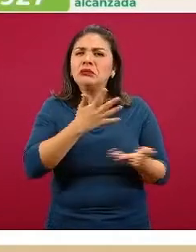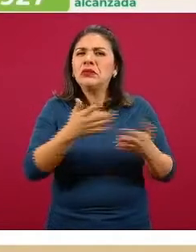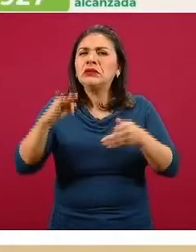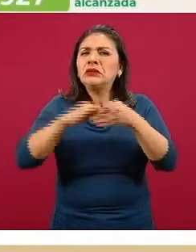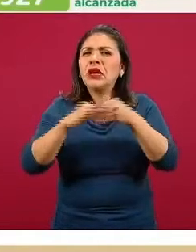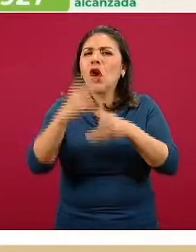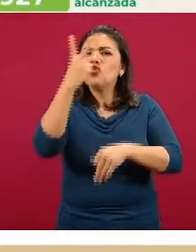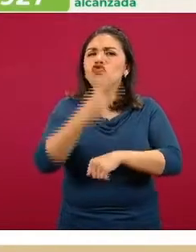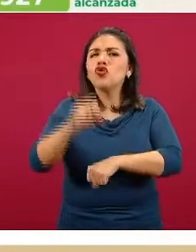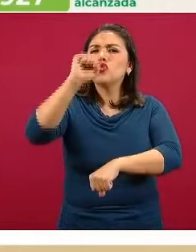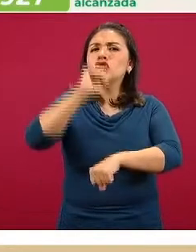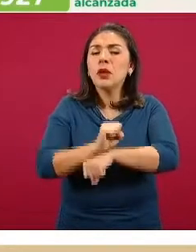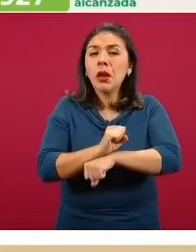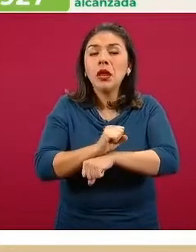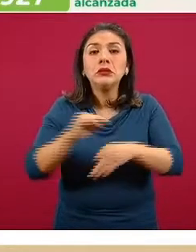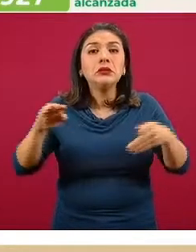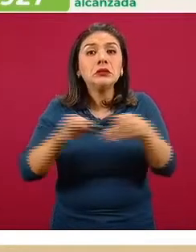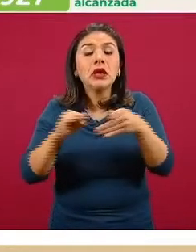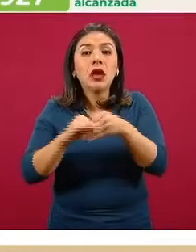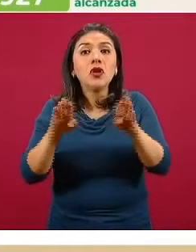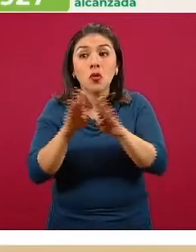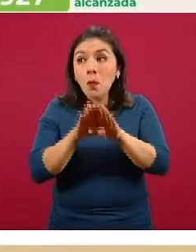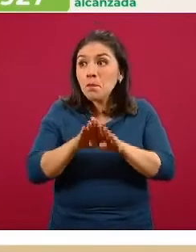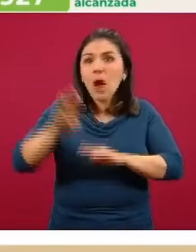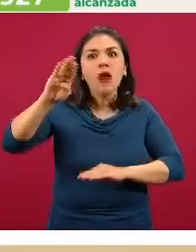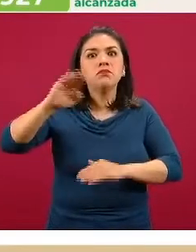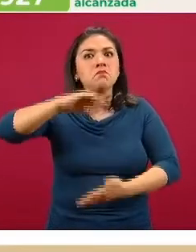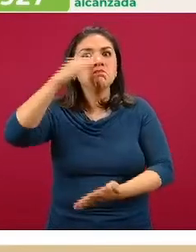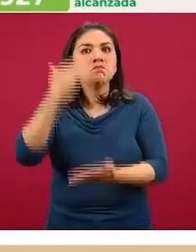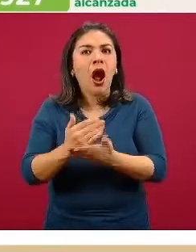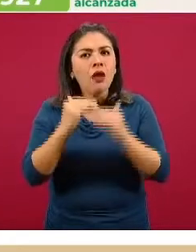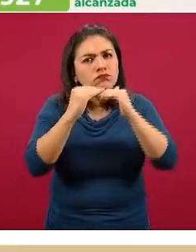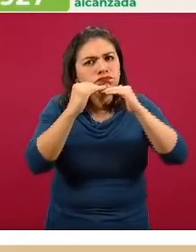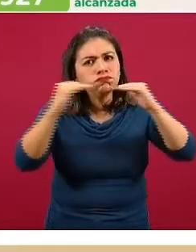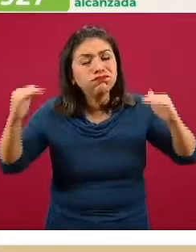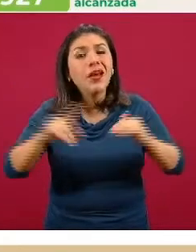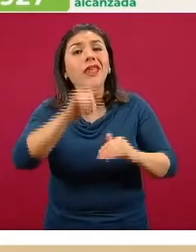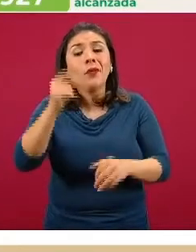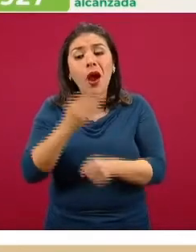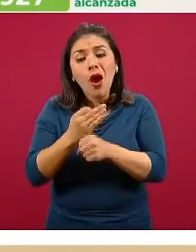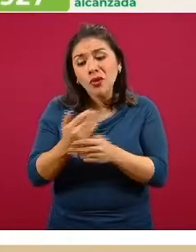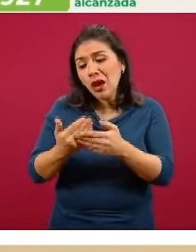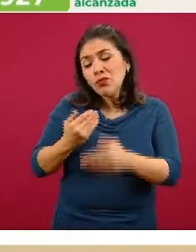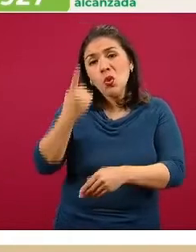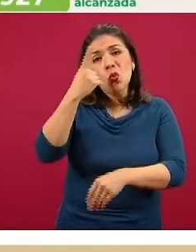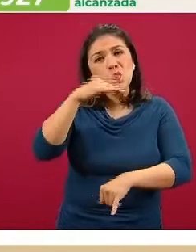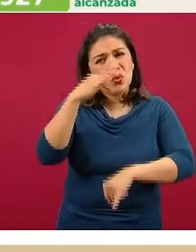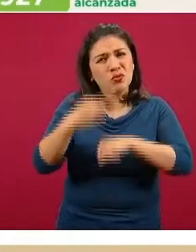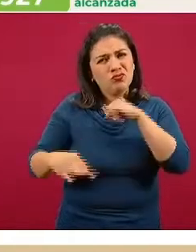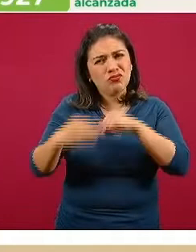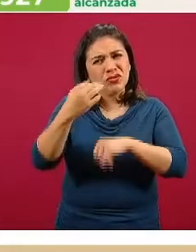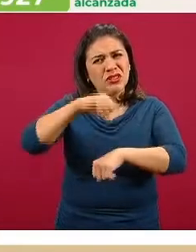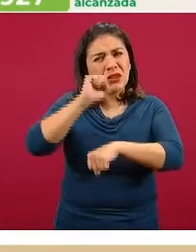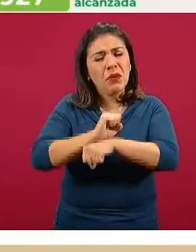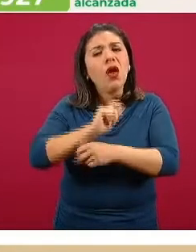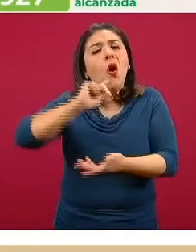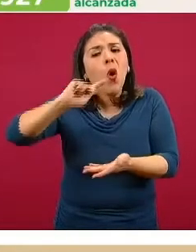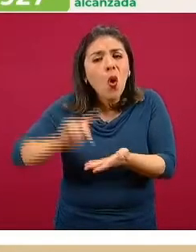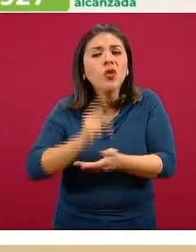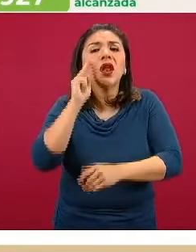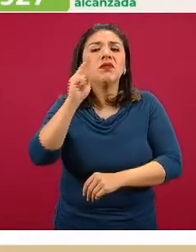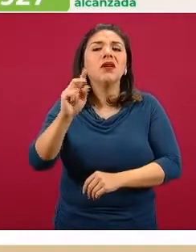semanas completas en donde el incremento se detuvo, pero ya en la última semana y media volvemos nuevamente a